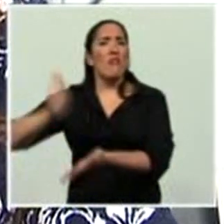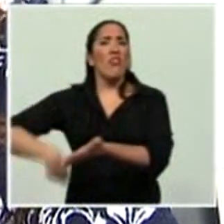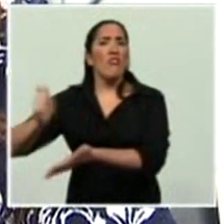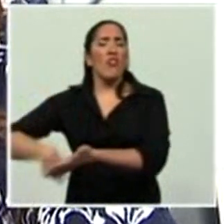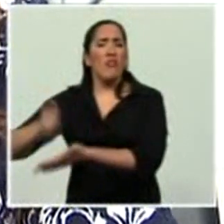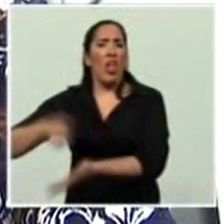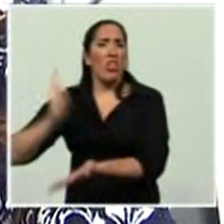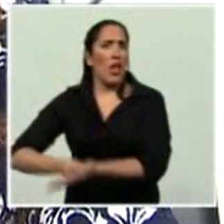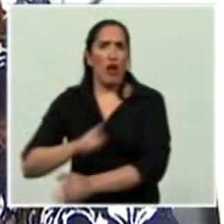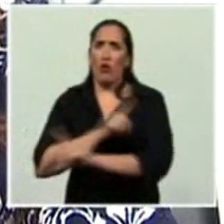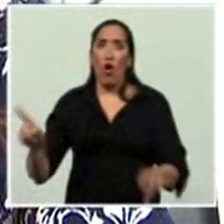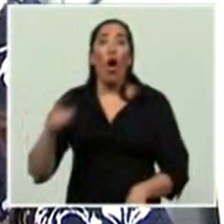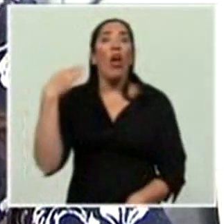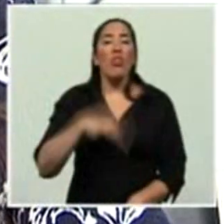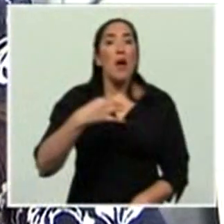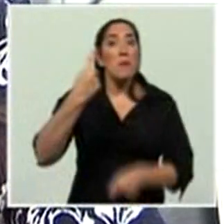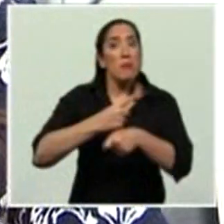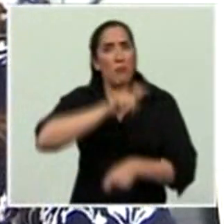el parlamento Argentino